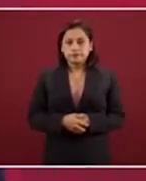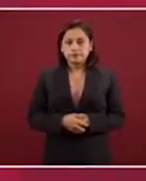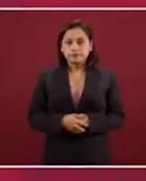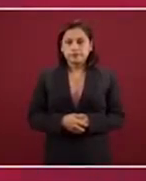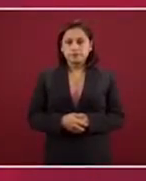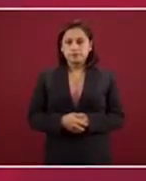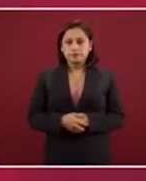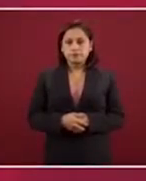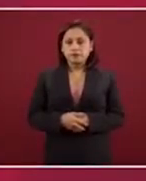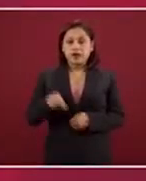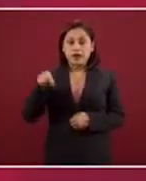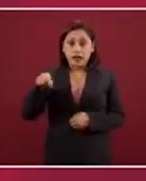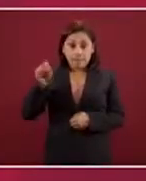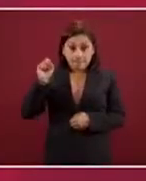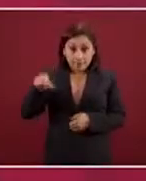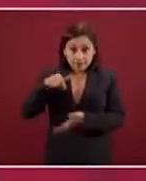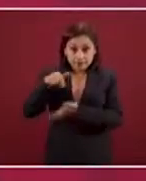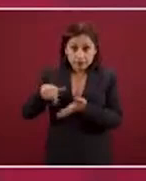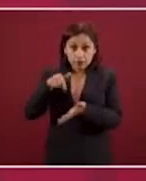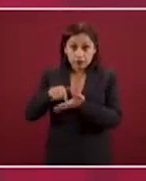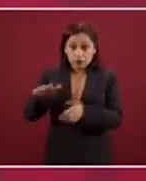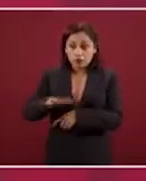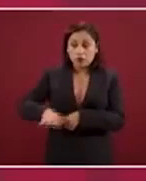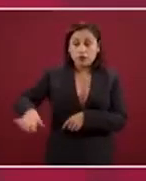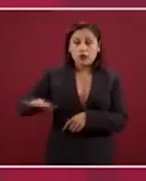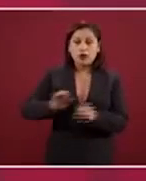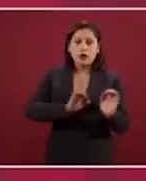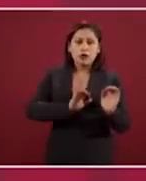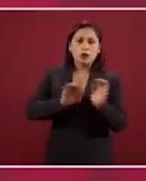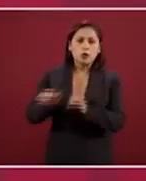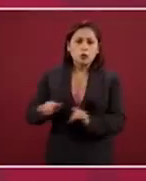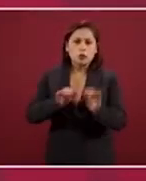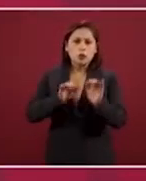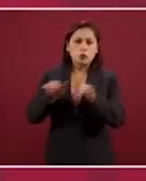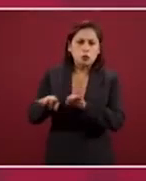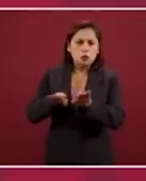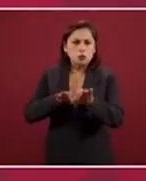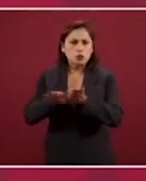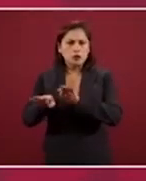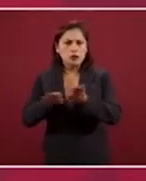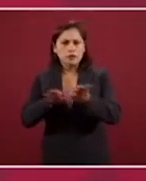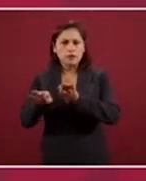cesando trabajo a 200,000